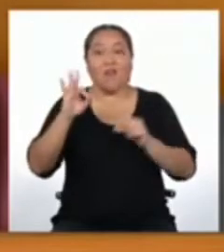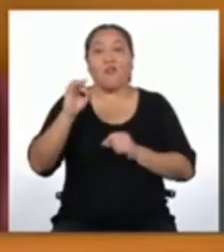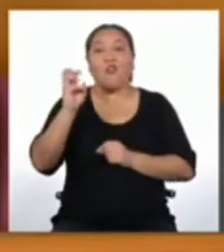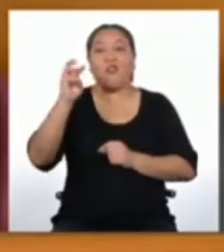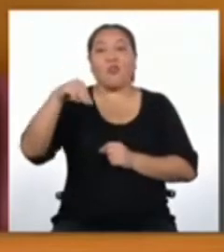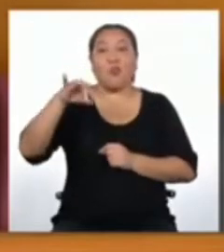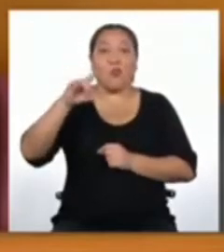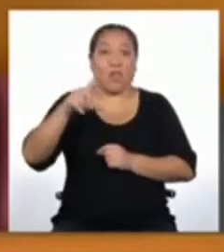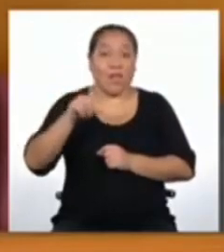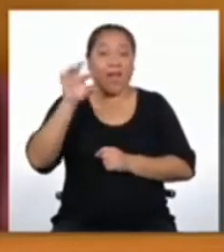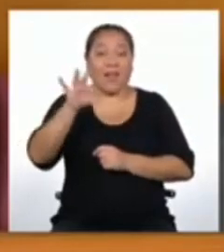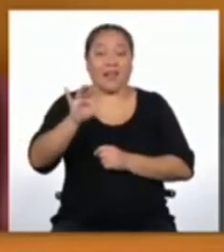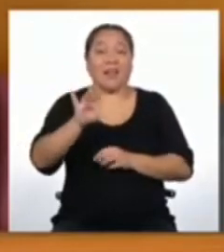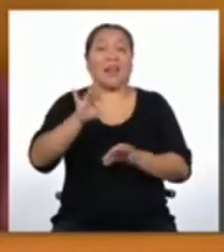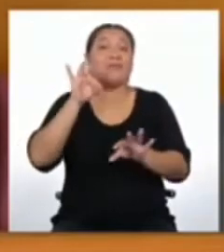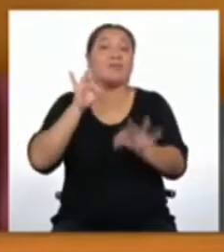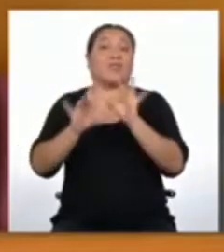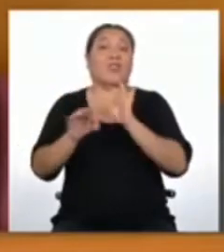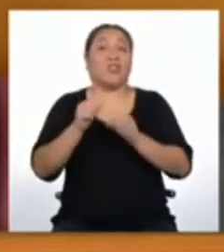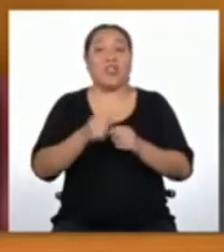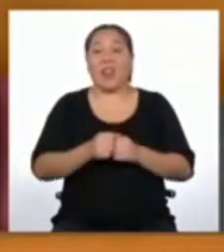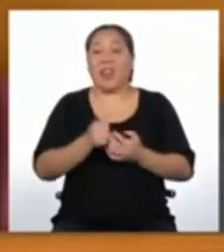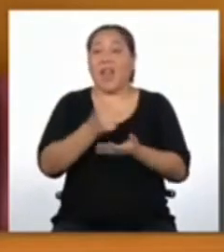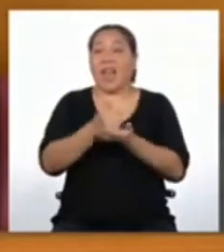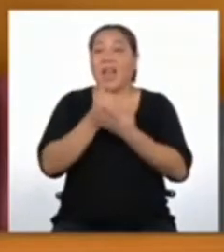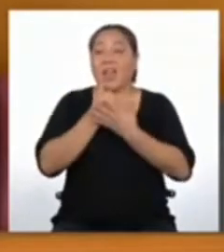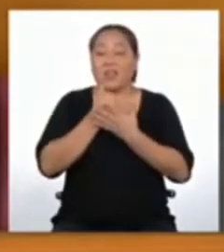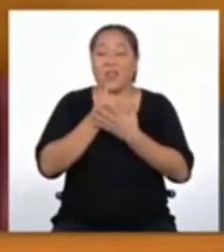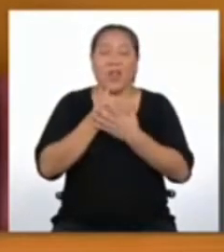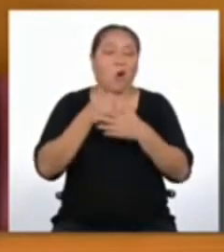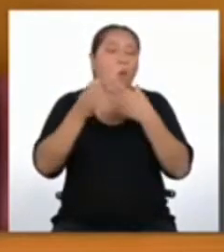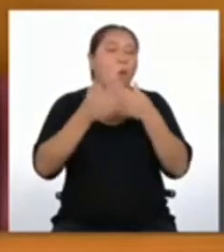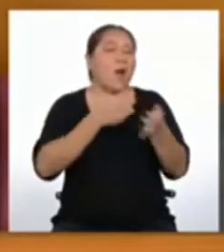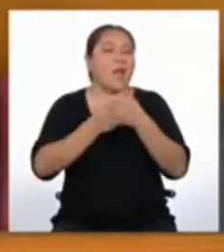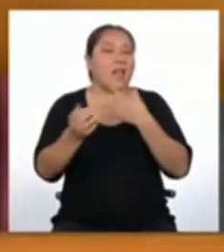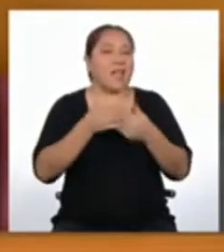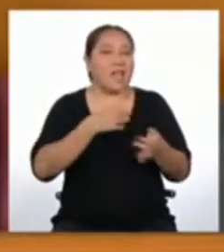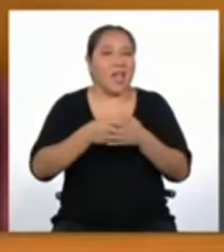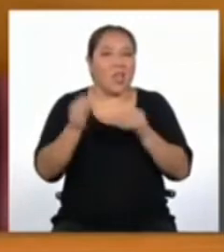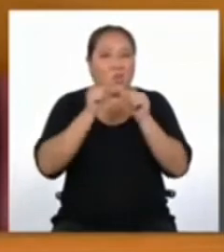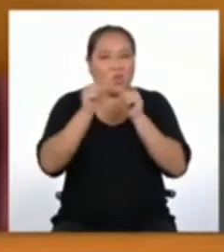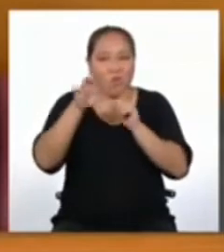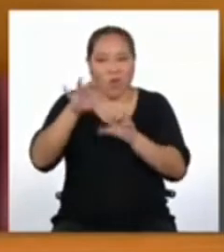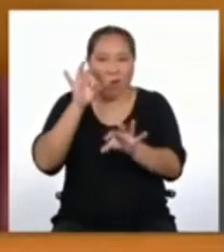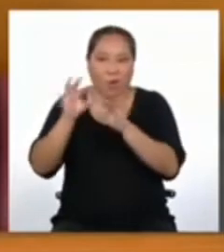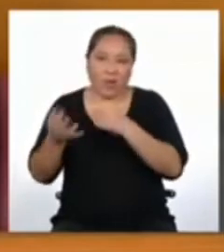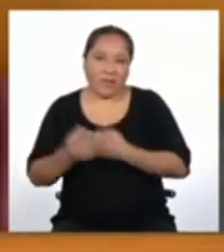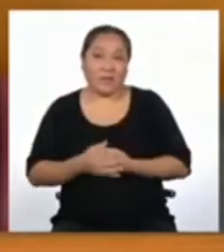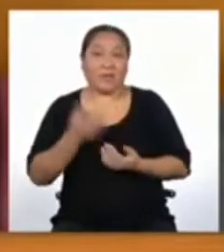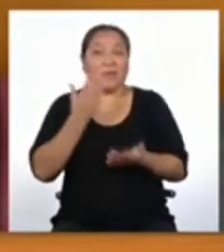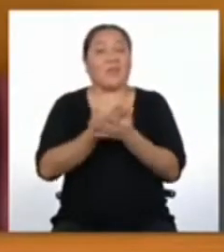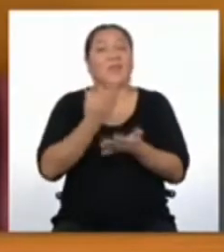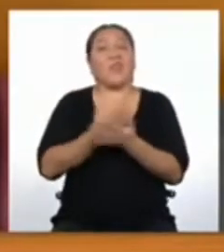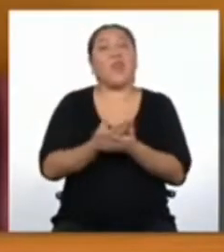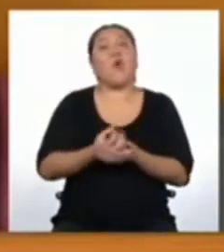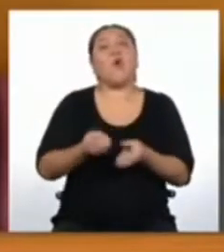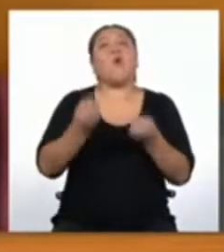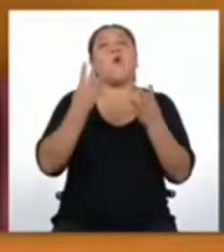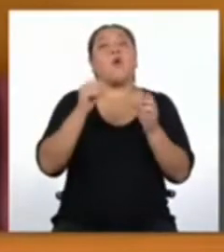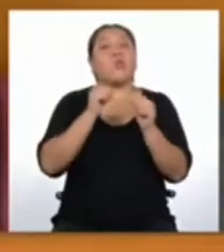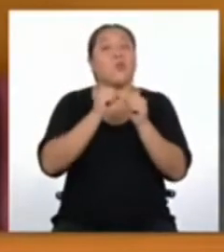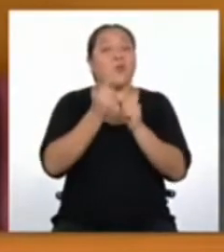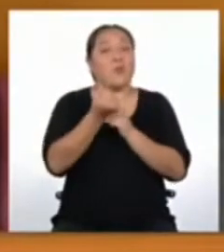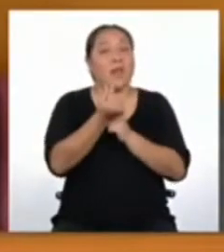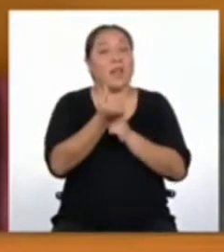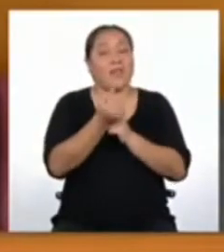nos va a permitir hallar cualquier número de nuestra progresión aritmética. ¿Podemos verificar cuánto dinero se hizo